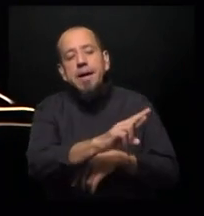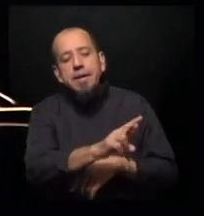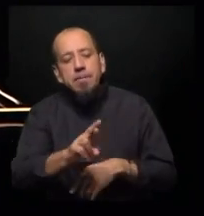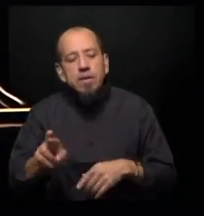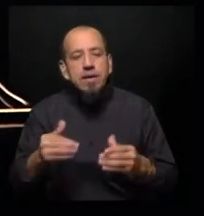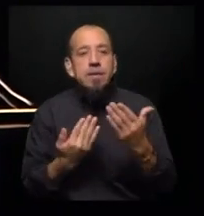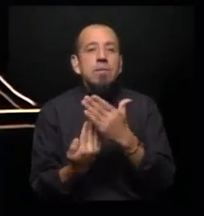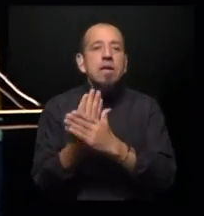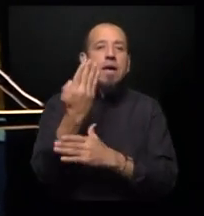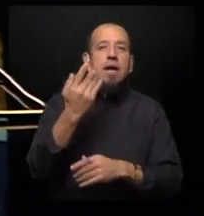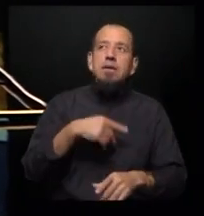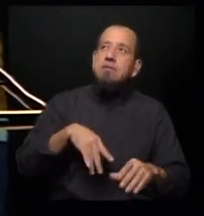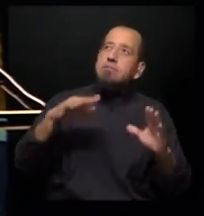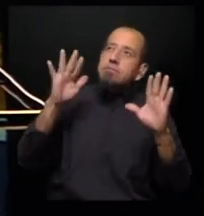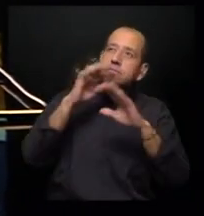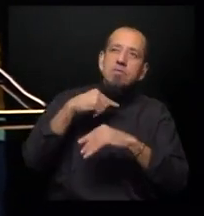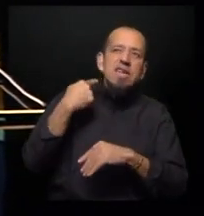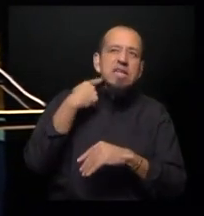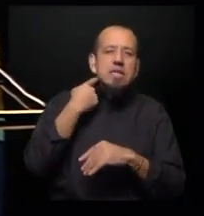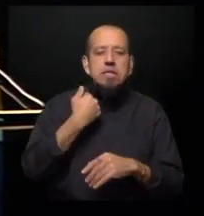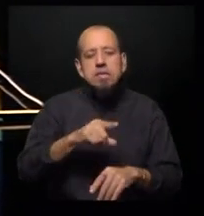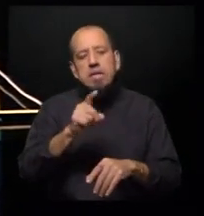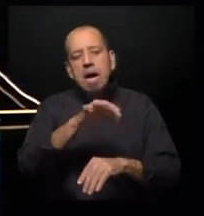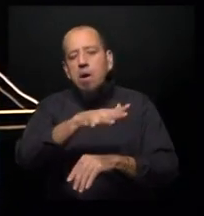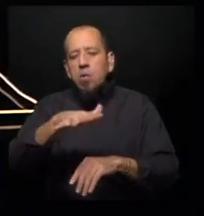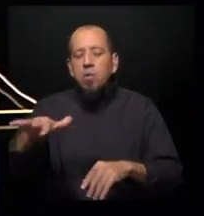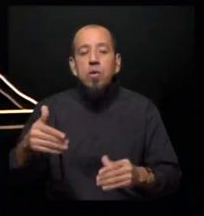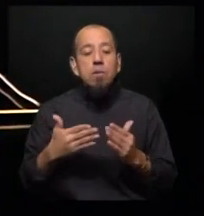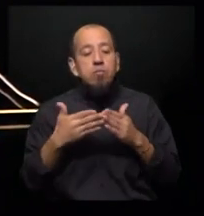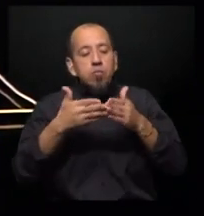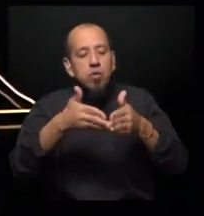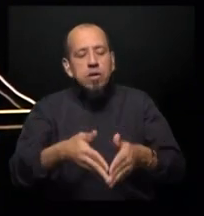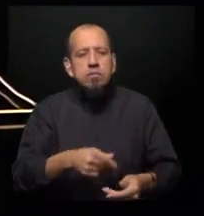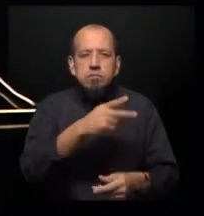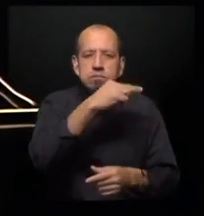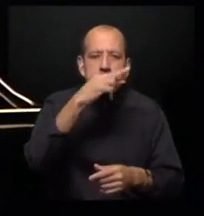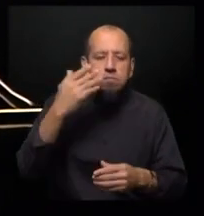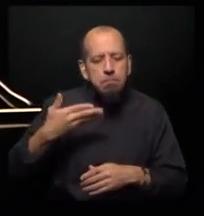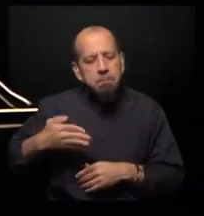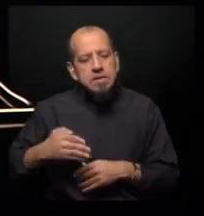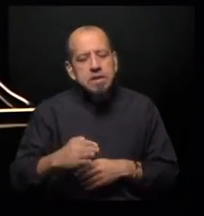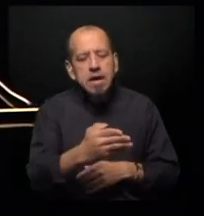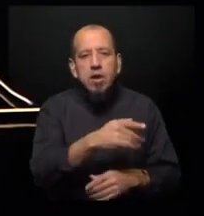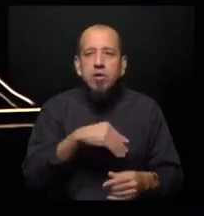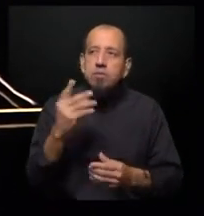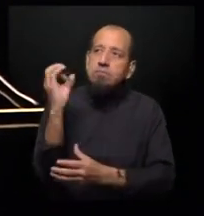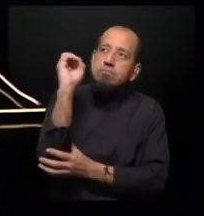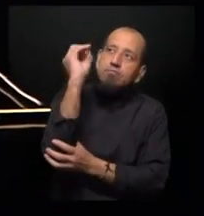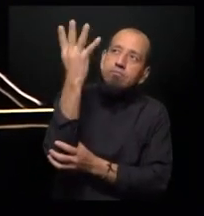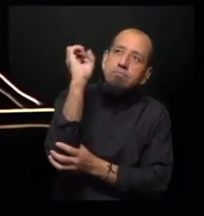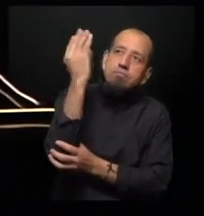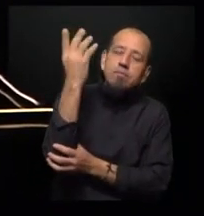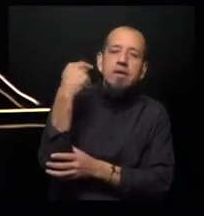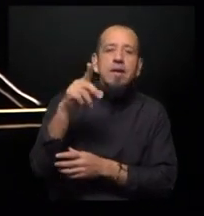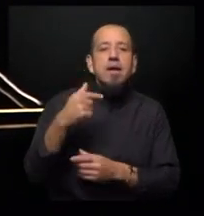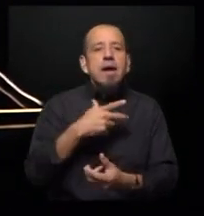mañana y el cielo está gris el mar también el puerto huele a pescado la llama de ancap todavía está encendida